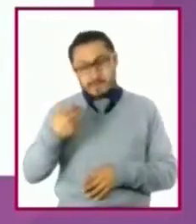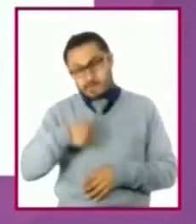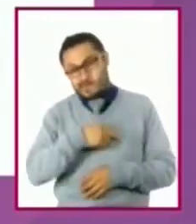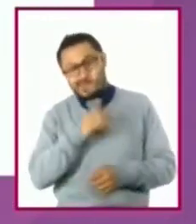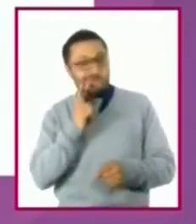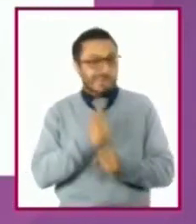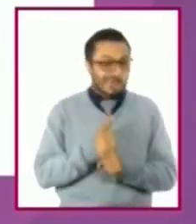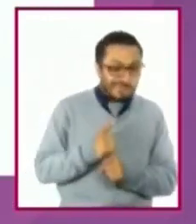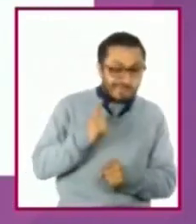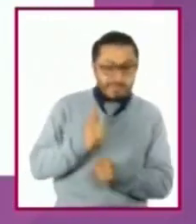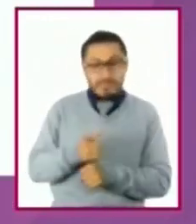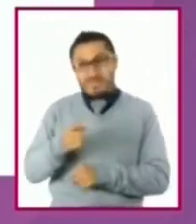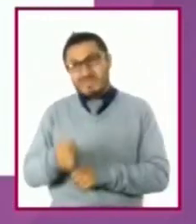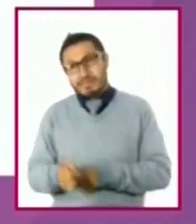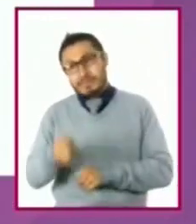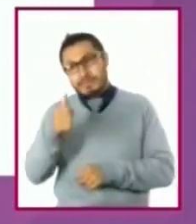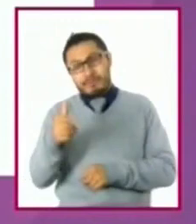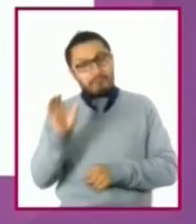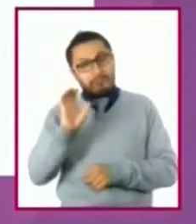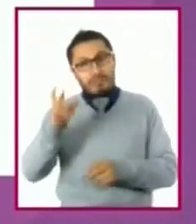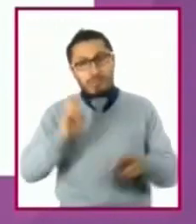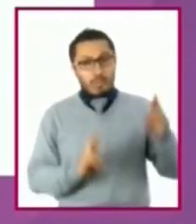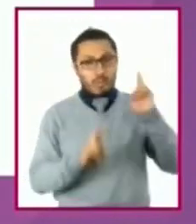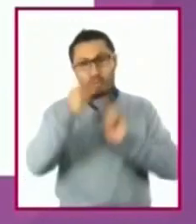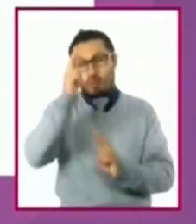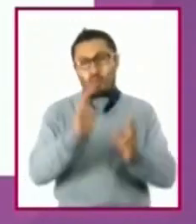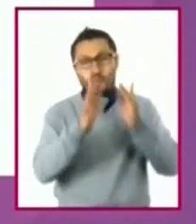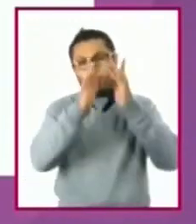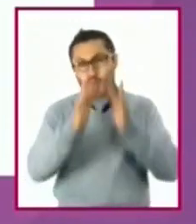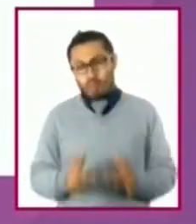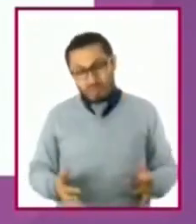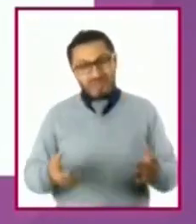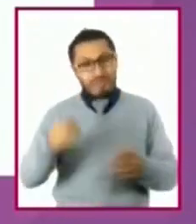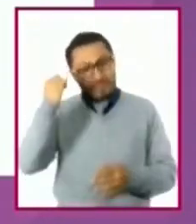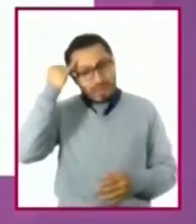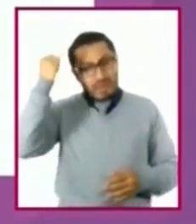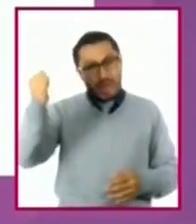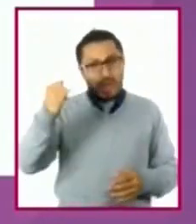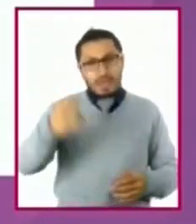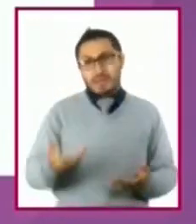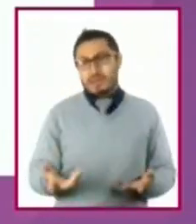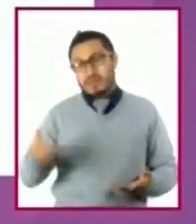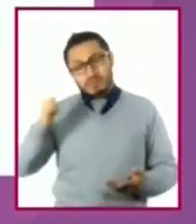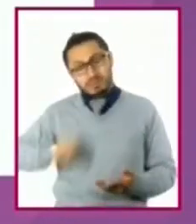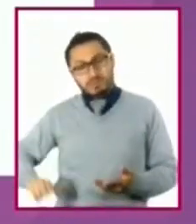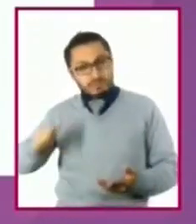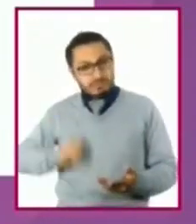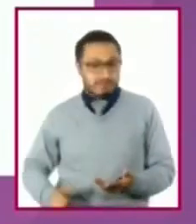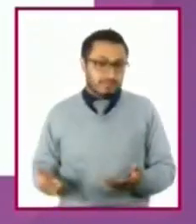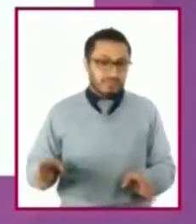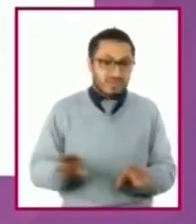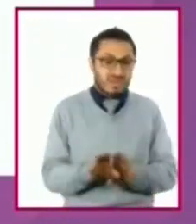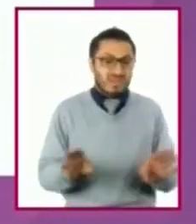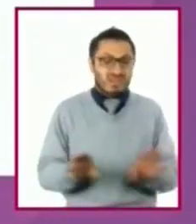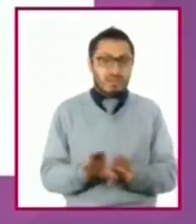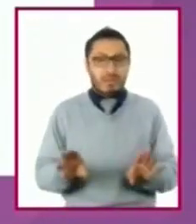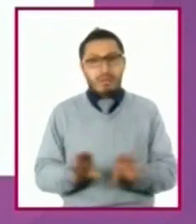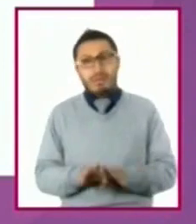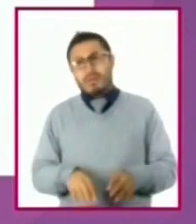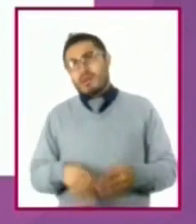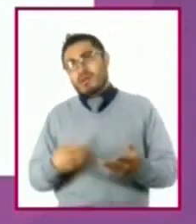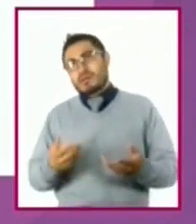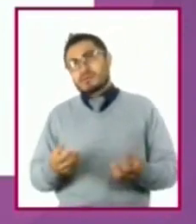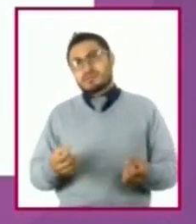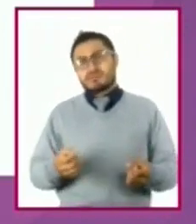identificar cuando, con la Revolución Francesa y las ideas de la Ilustración, se termina la etapa de los